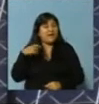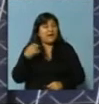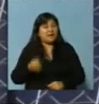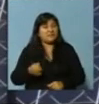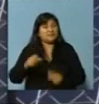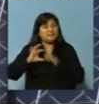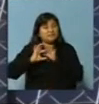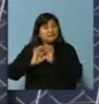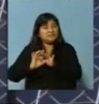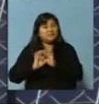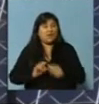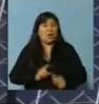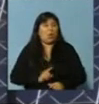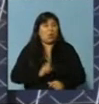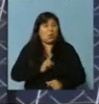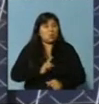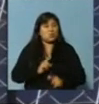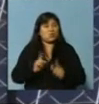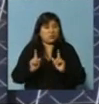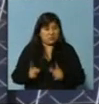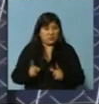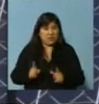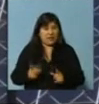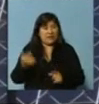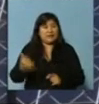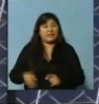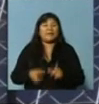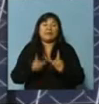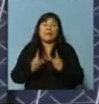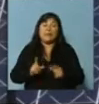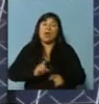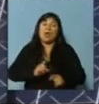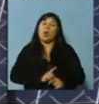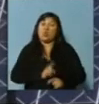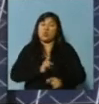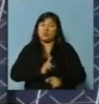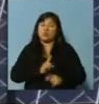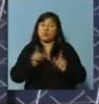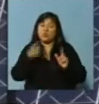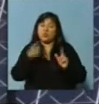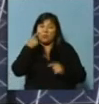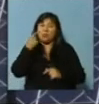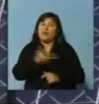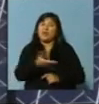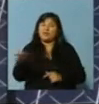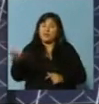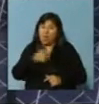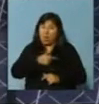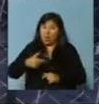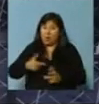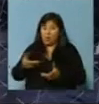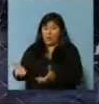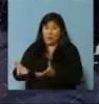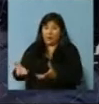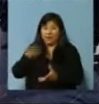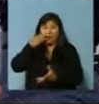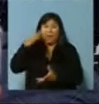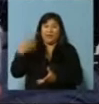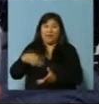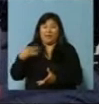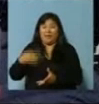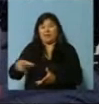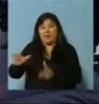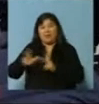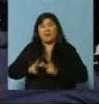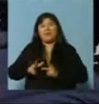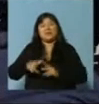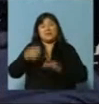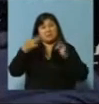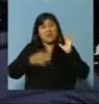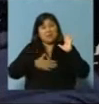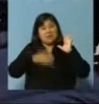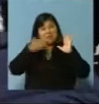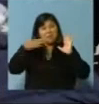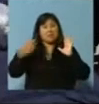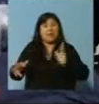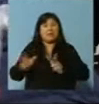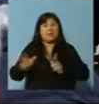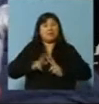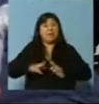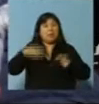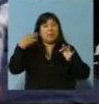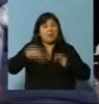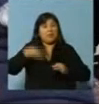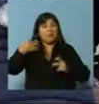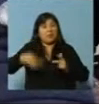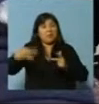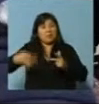siento orgulloso por tener un gobierno que realmente lo que dice lo cumple. Muchísimas gracias a